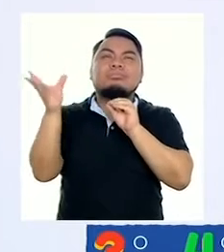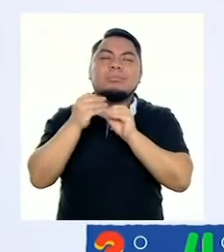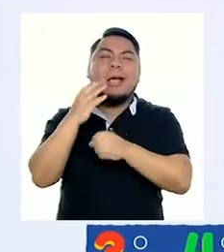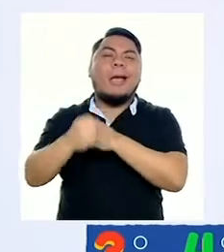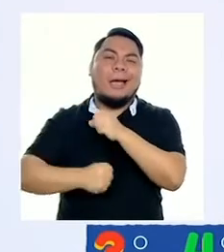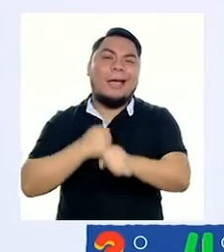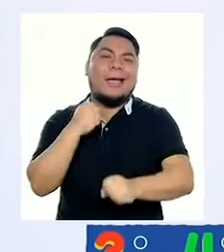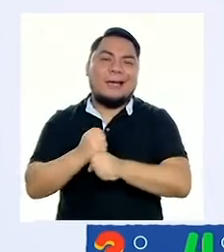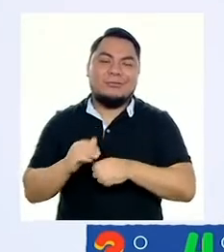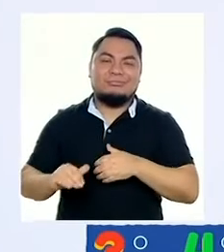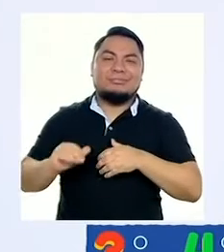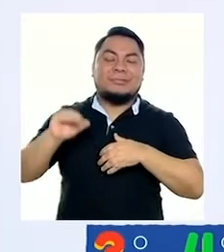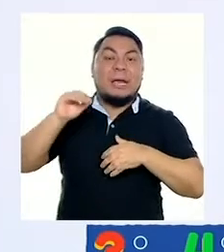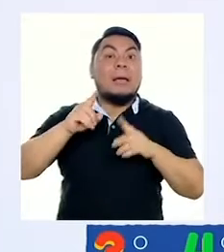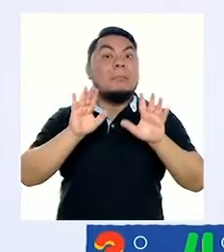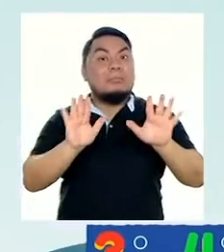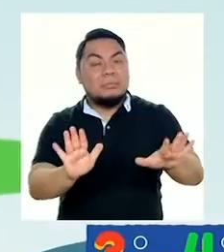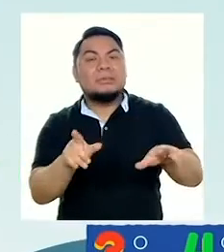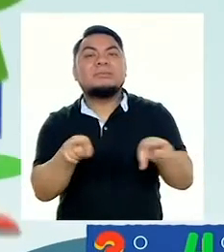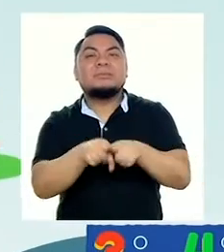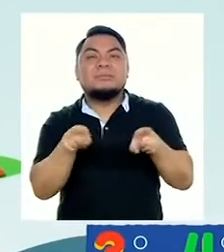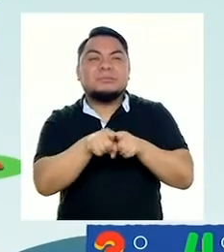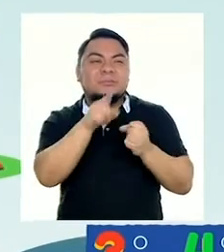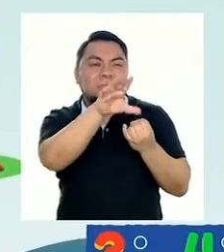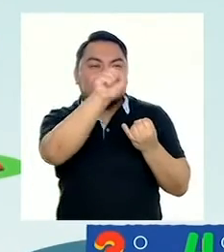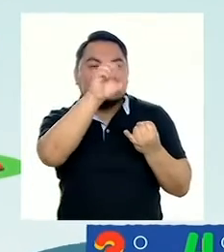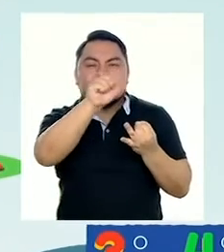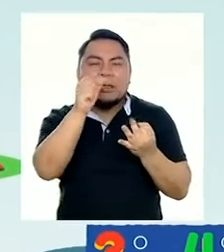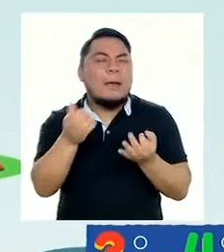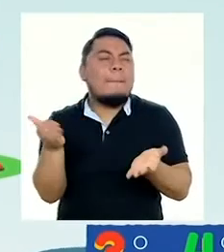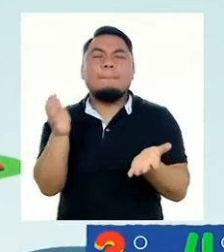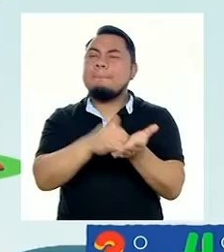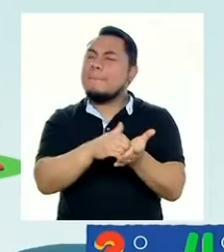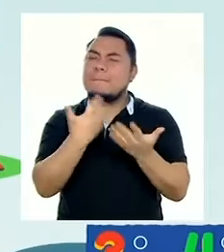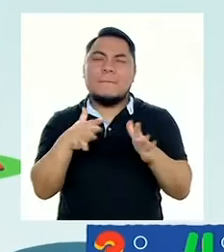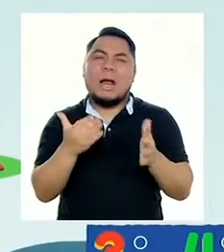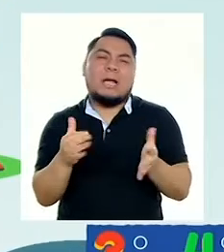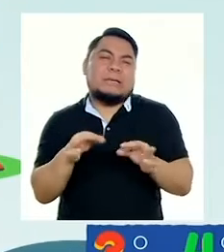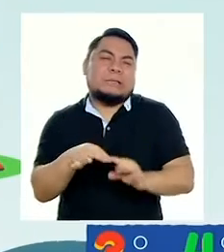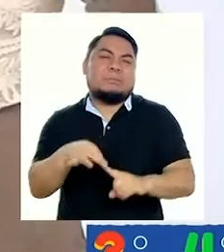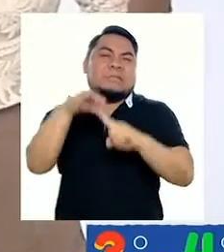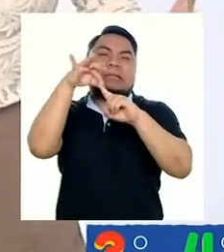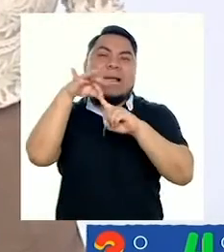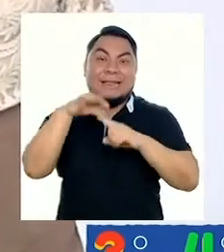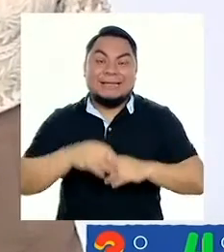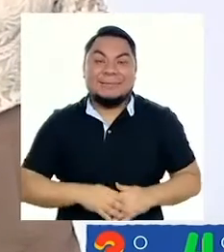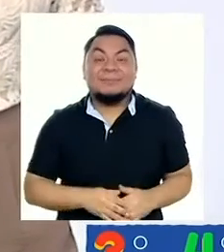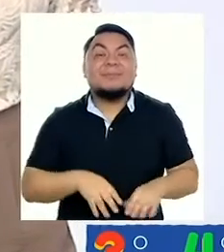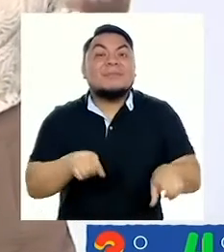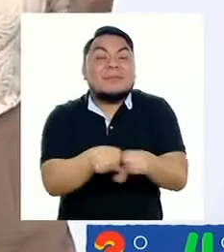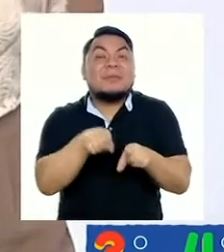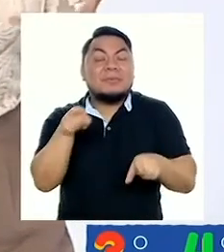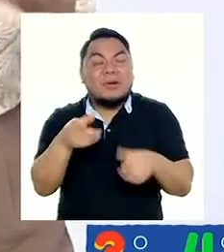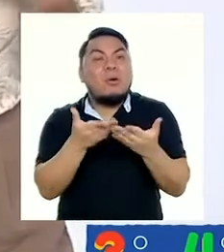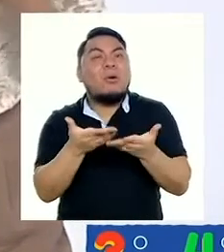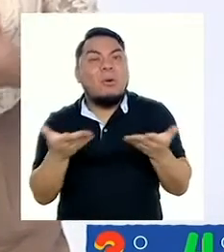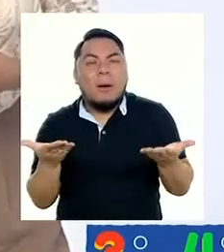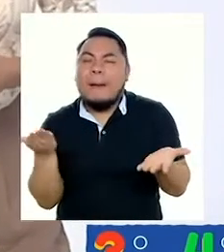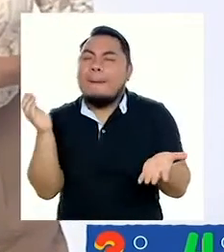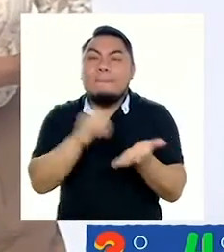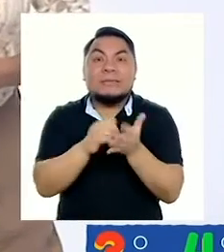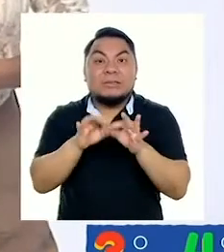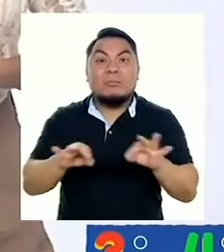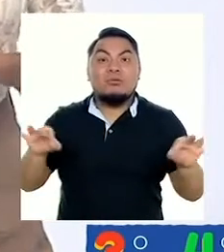años. Sin embargo, nos quedamos con aquellos que nos marcaron de manera muy especial. Al igual que los eventos